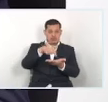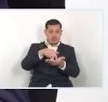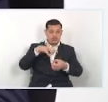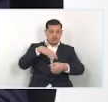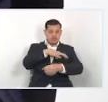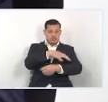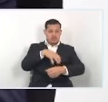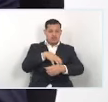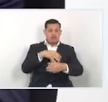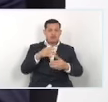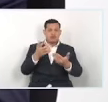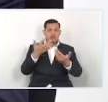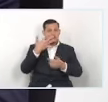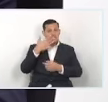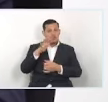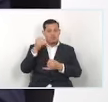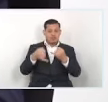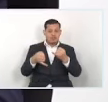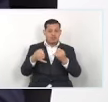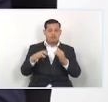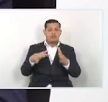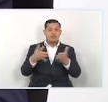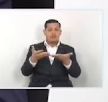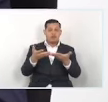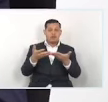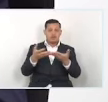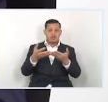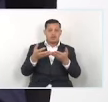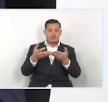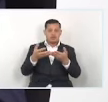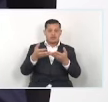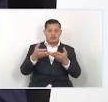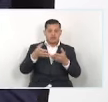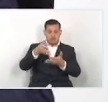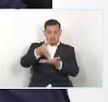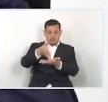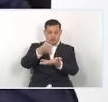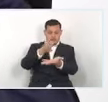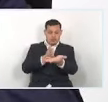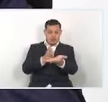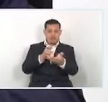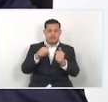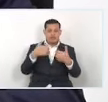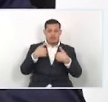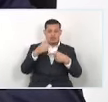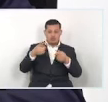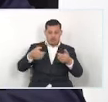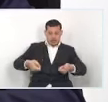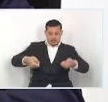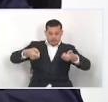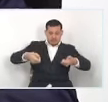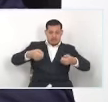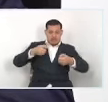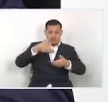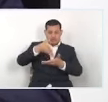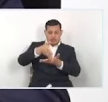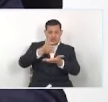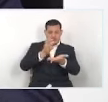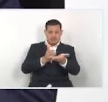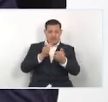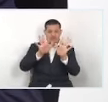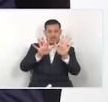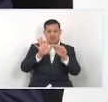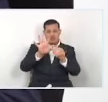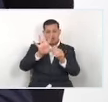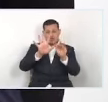abastos. Y quiero poner un último ejemplo para el caso de la papaya. La papaya, tú encuentras una caja de papayas, andan entre 10